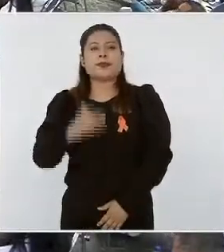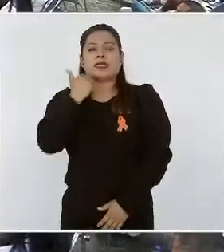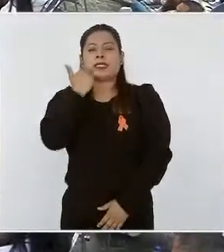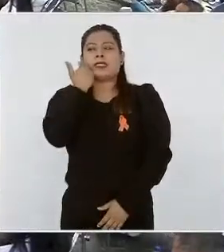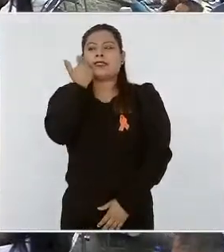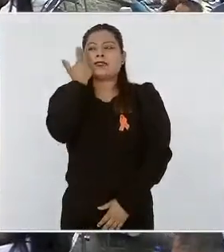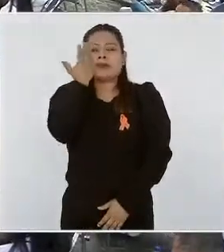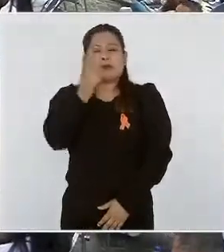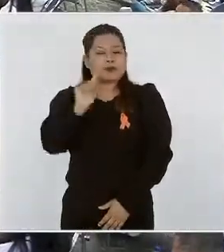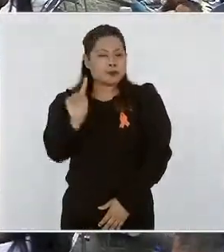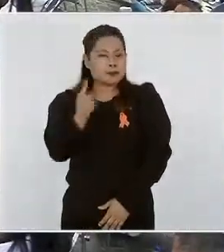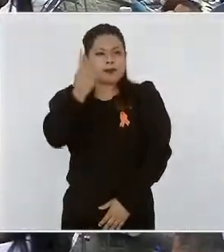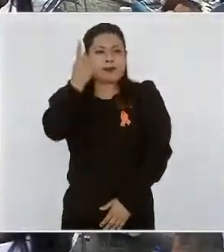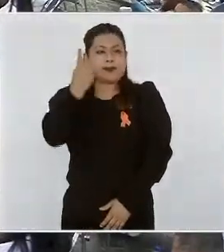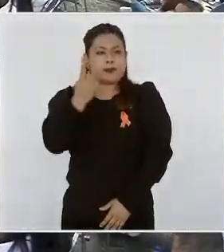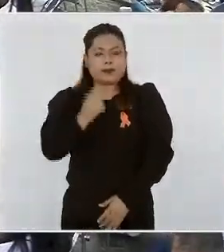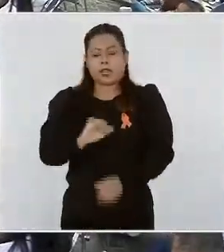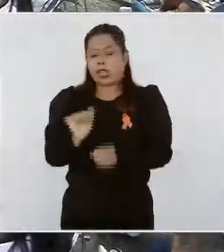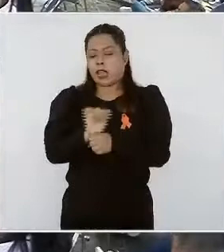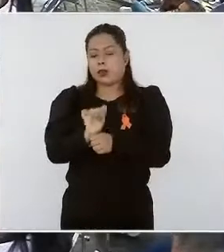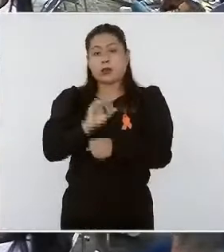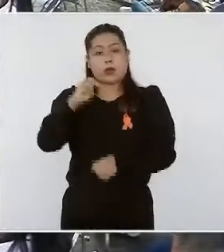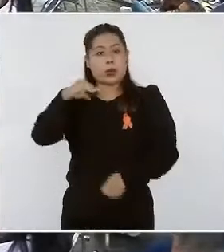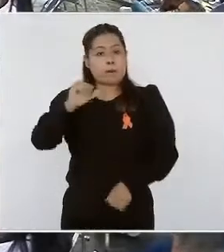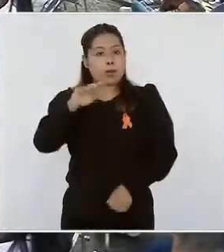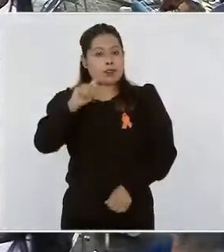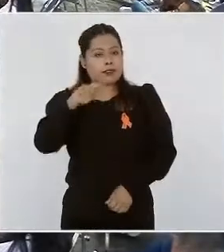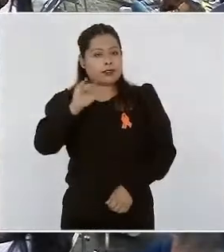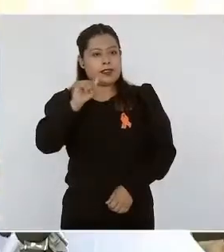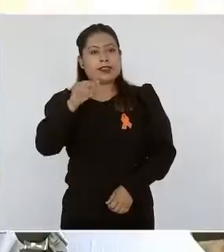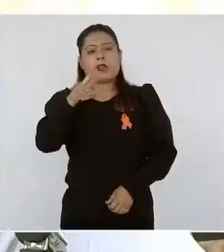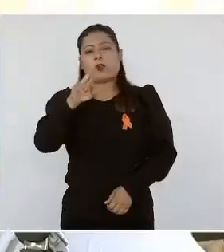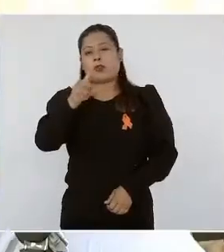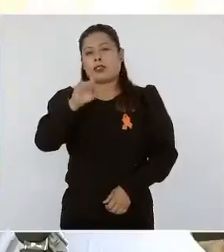Quisiera ser autor Martín Rodríguez Arellano.